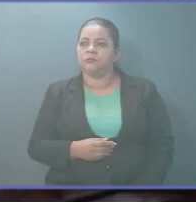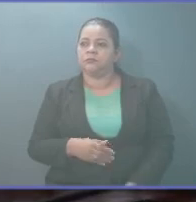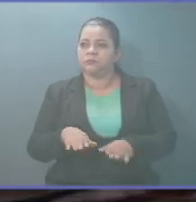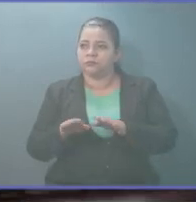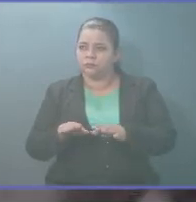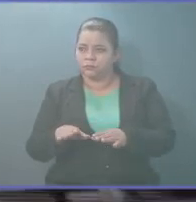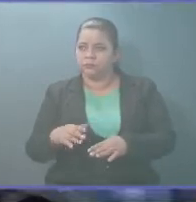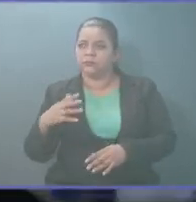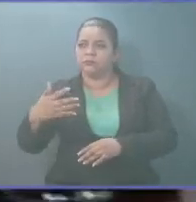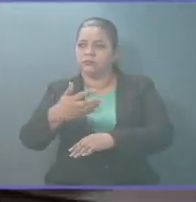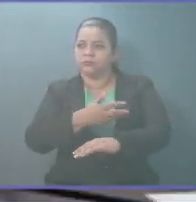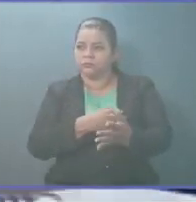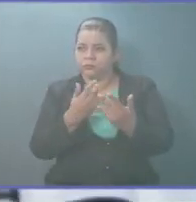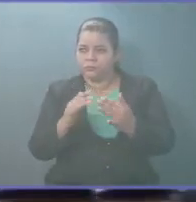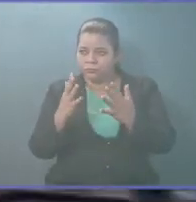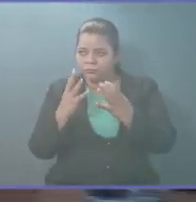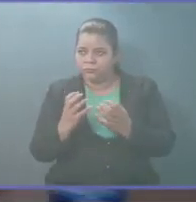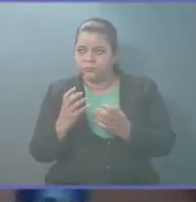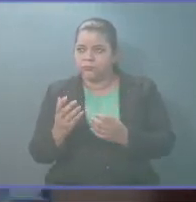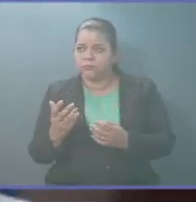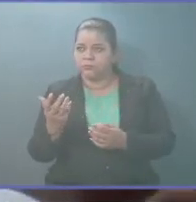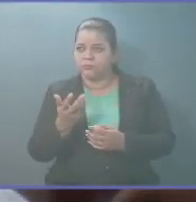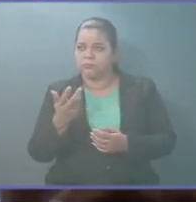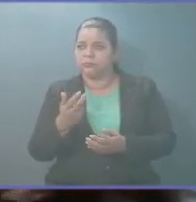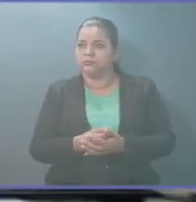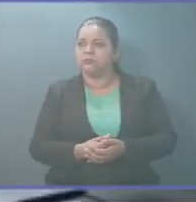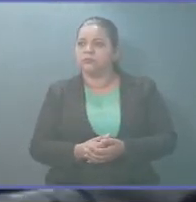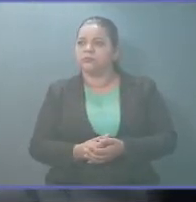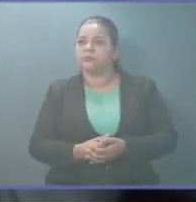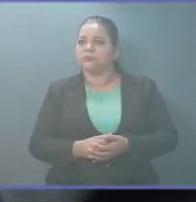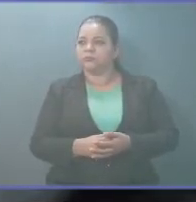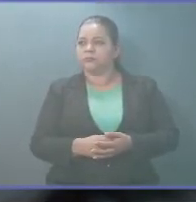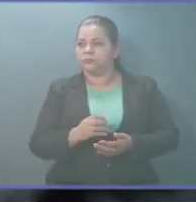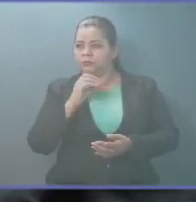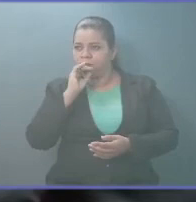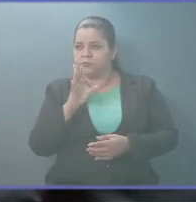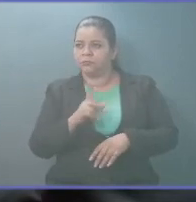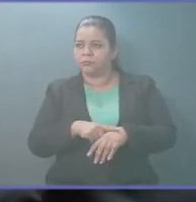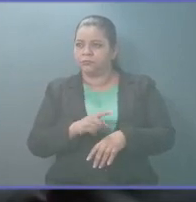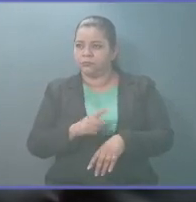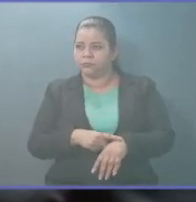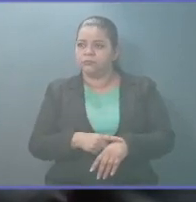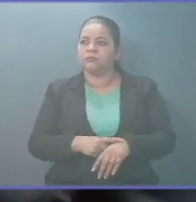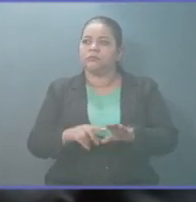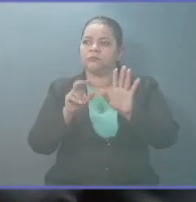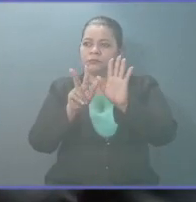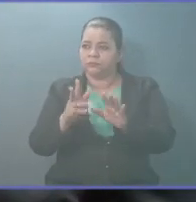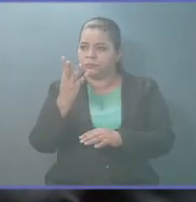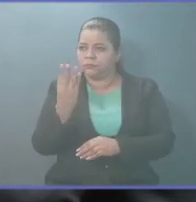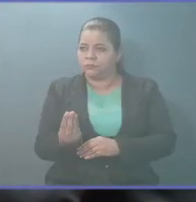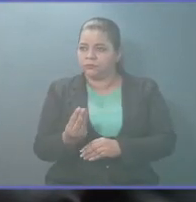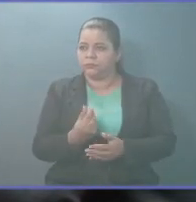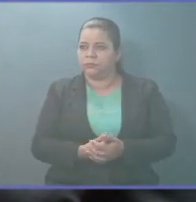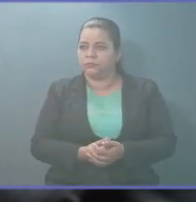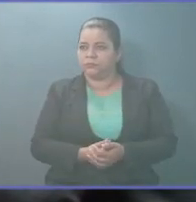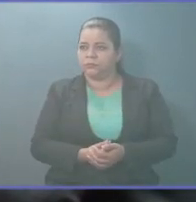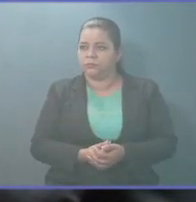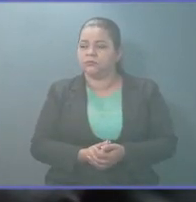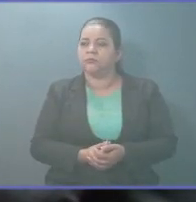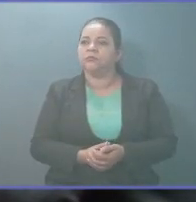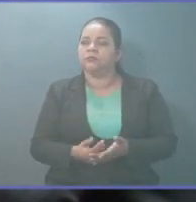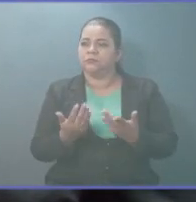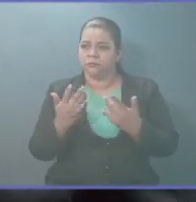Igual aquí lo que le han agregado es el plazo, 8 días hábiles. Y si es